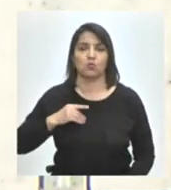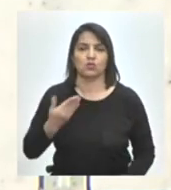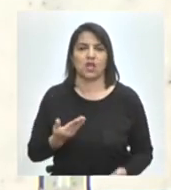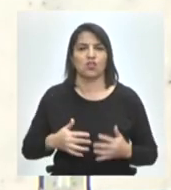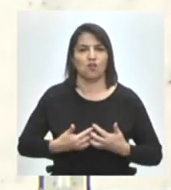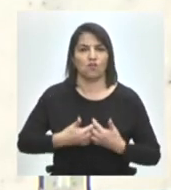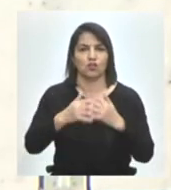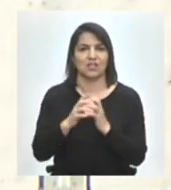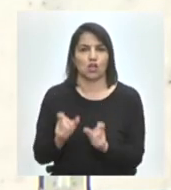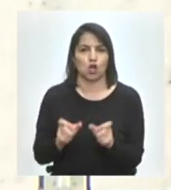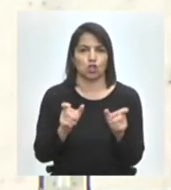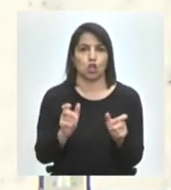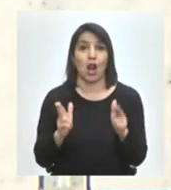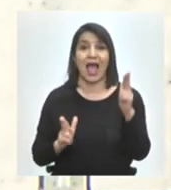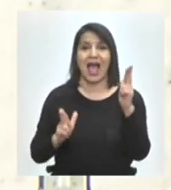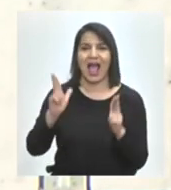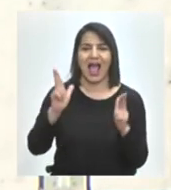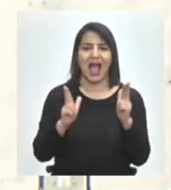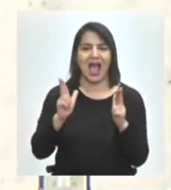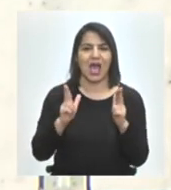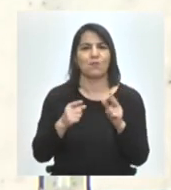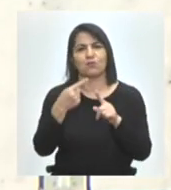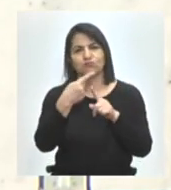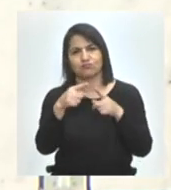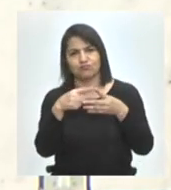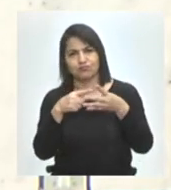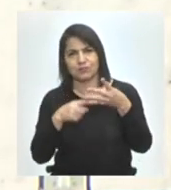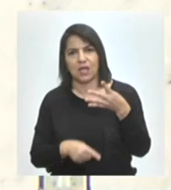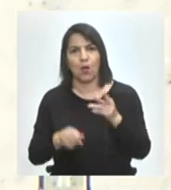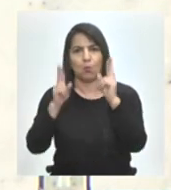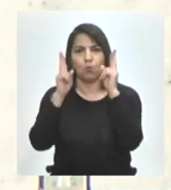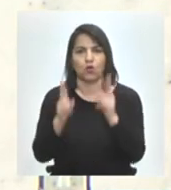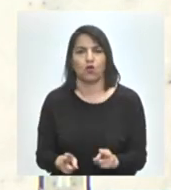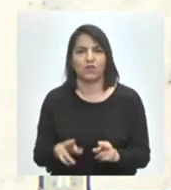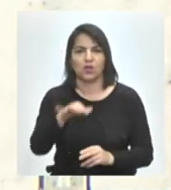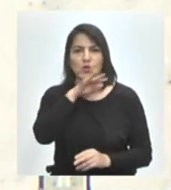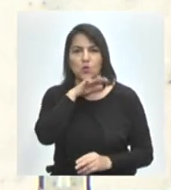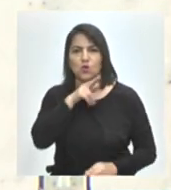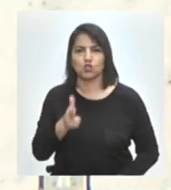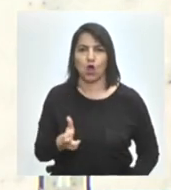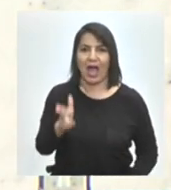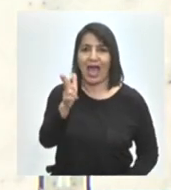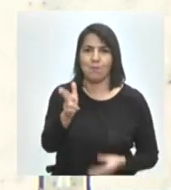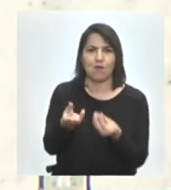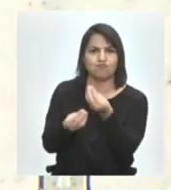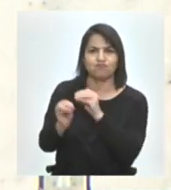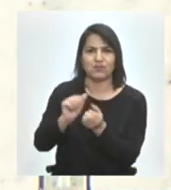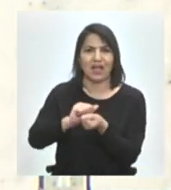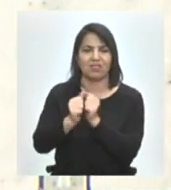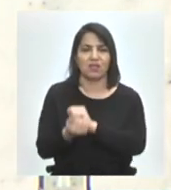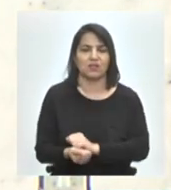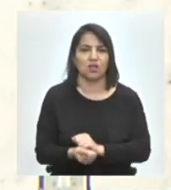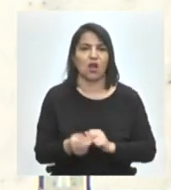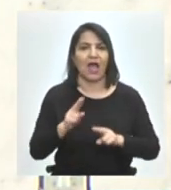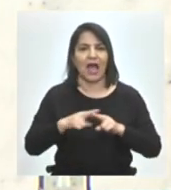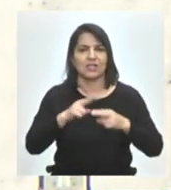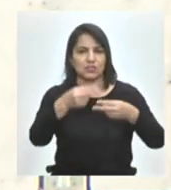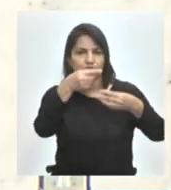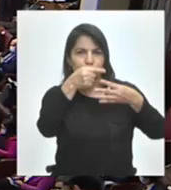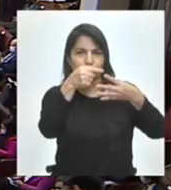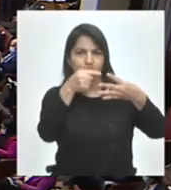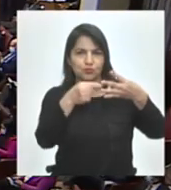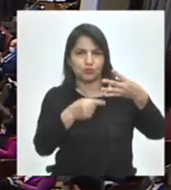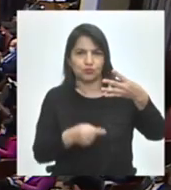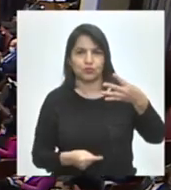el control de armas, estableciendo, entre otros puntos, la prohibición del uso de armas modificadas, la creación de un registro de armas de las